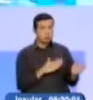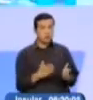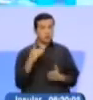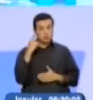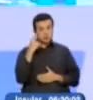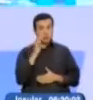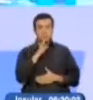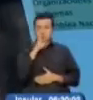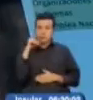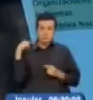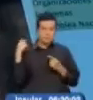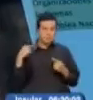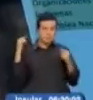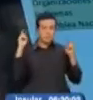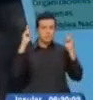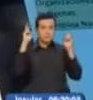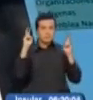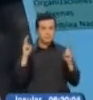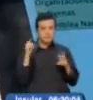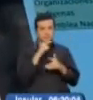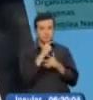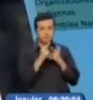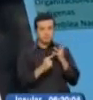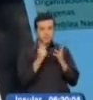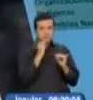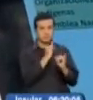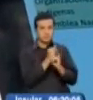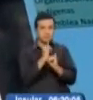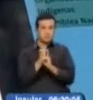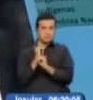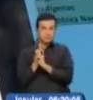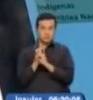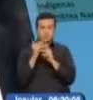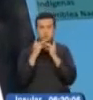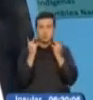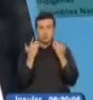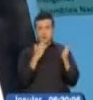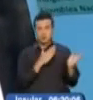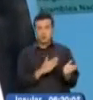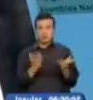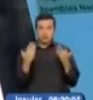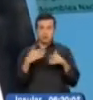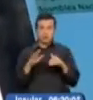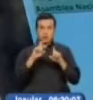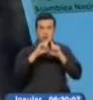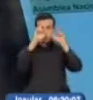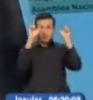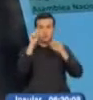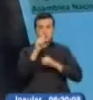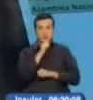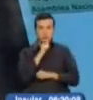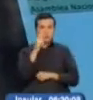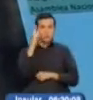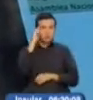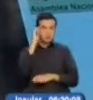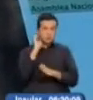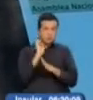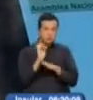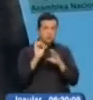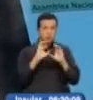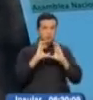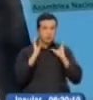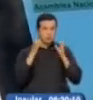medimos habitualmente relacionado a las instituciones públicas. Hemos analizado empresa privada, gobierno nacional,